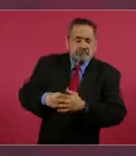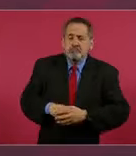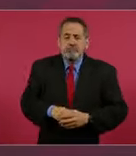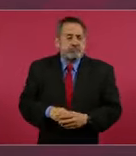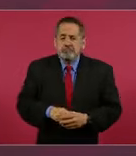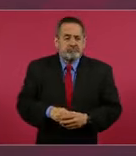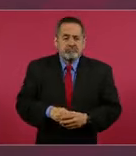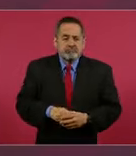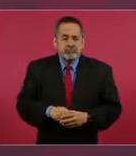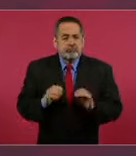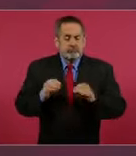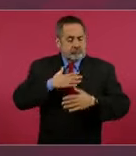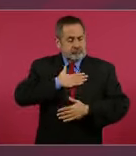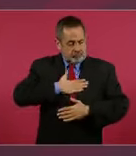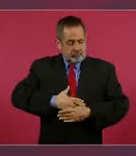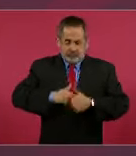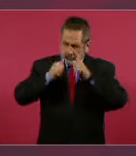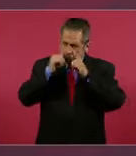se les hacía justicia.